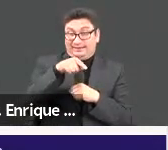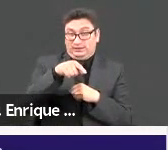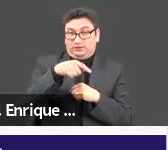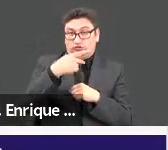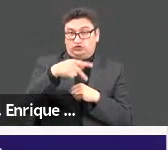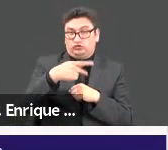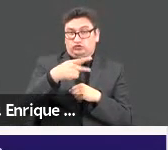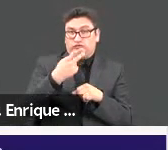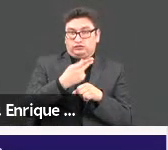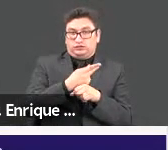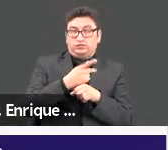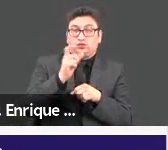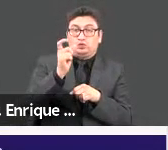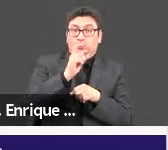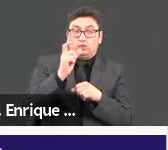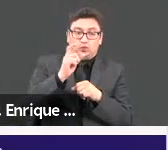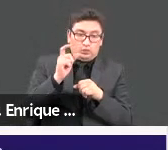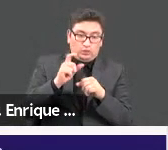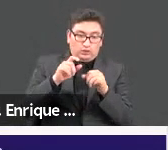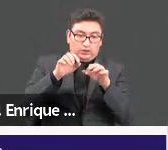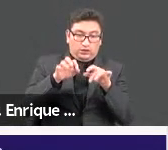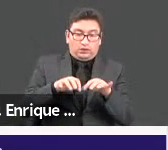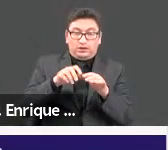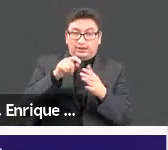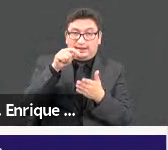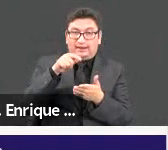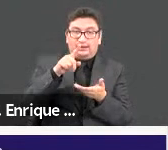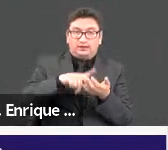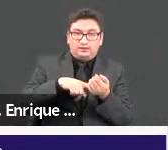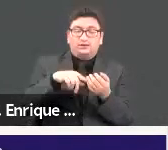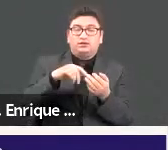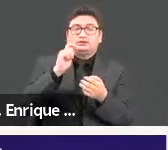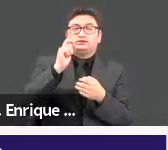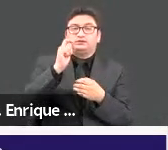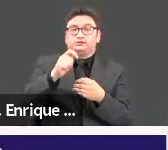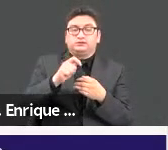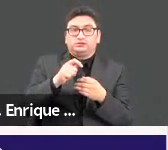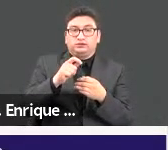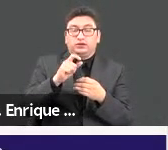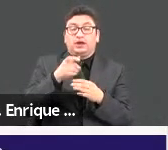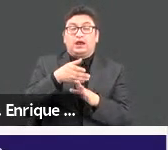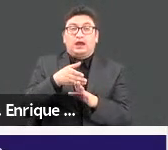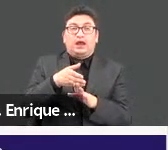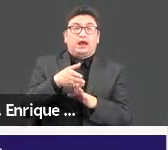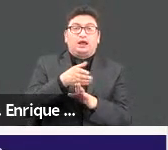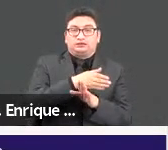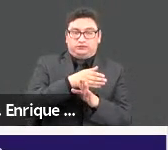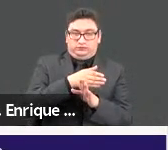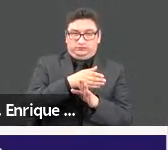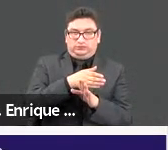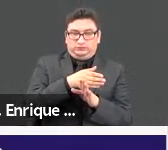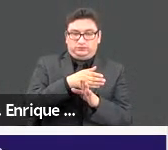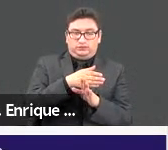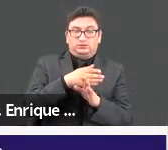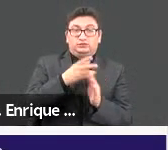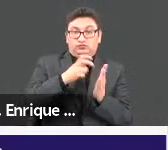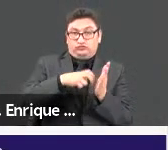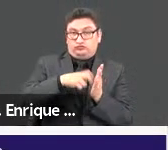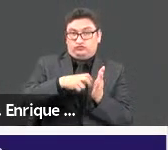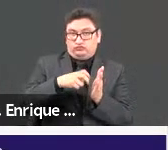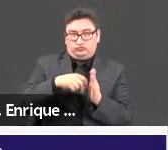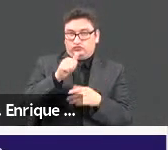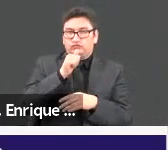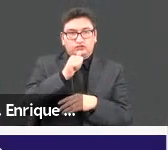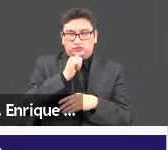el criterio está bajo los parámetros de interpretación antes de las reformas,